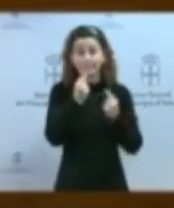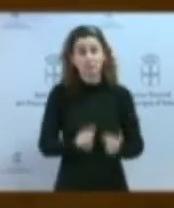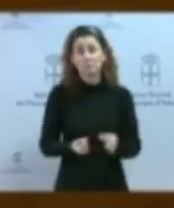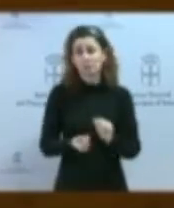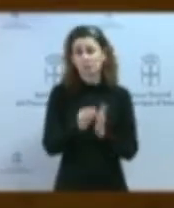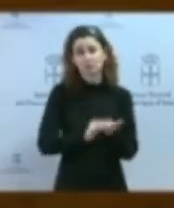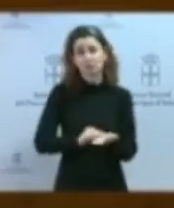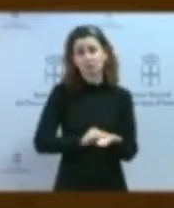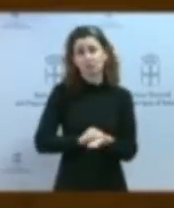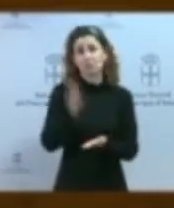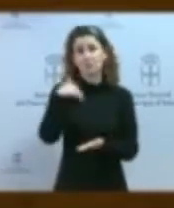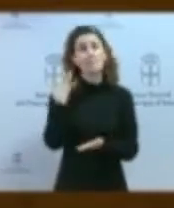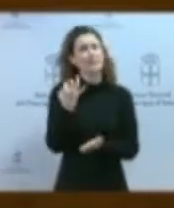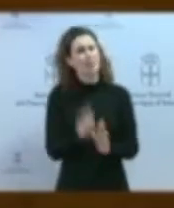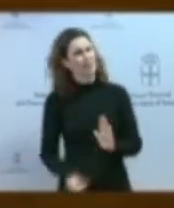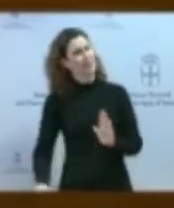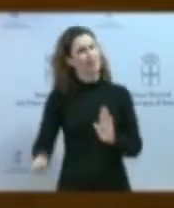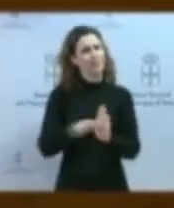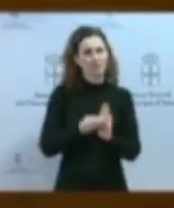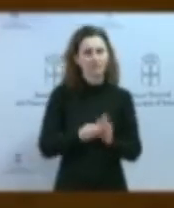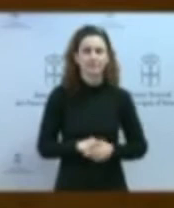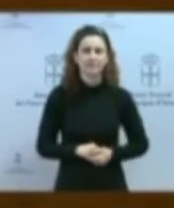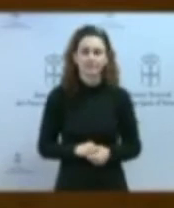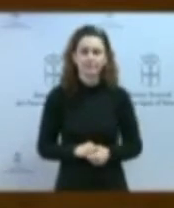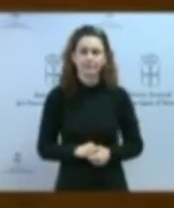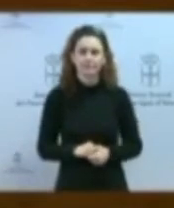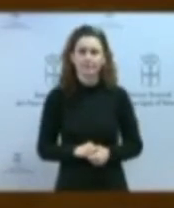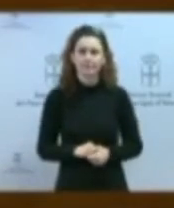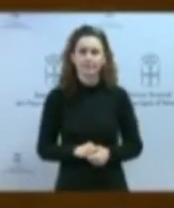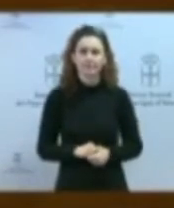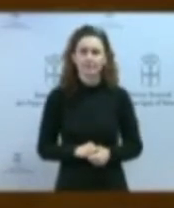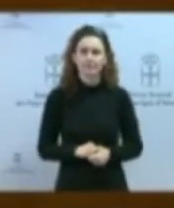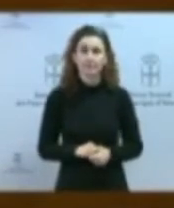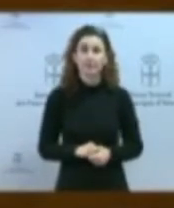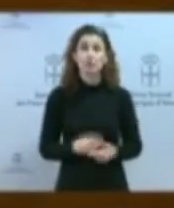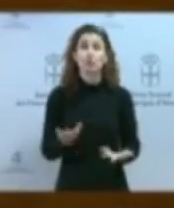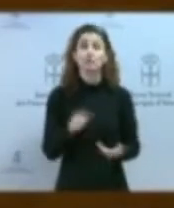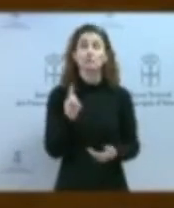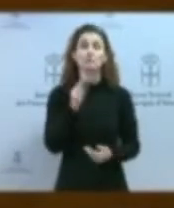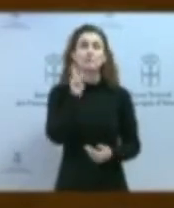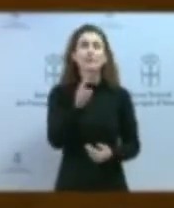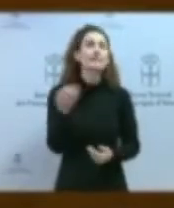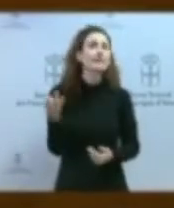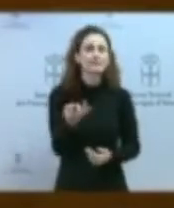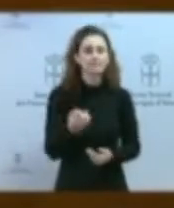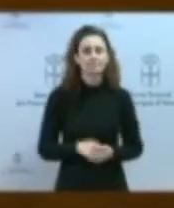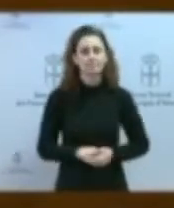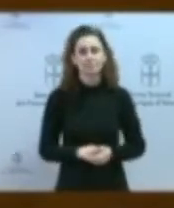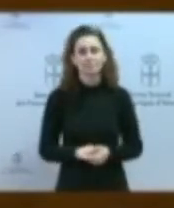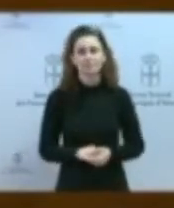mesa. Y en este sentido, claro, encontrábamos el rol de Ciudadanos en esta negociación